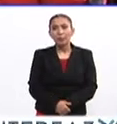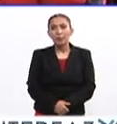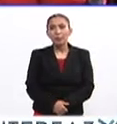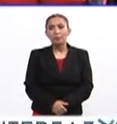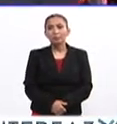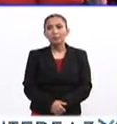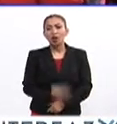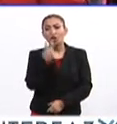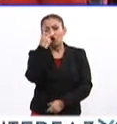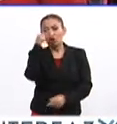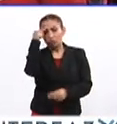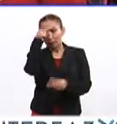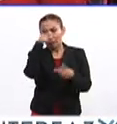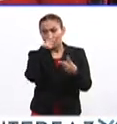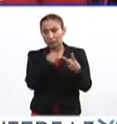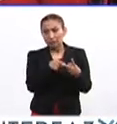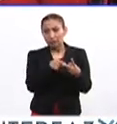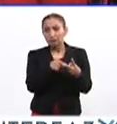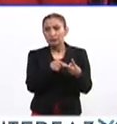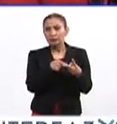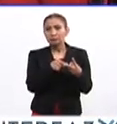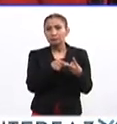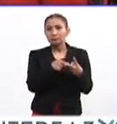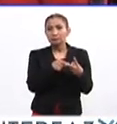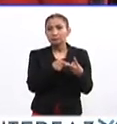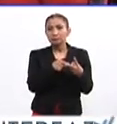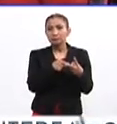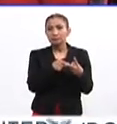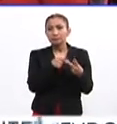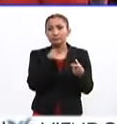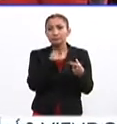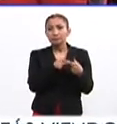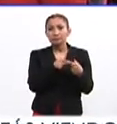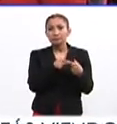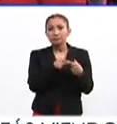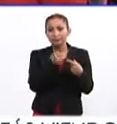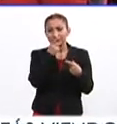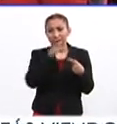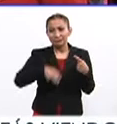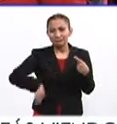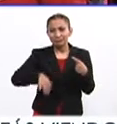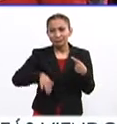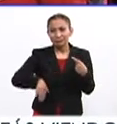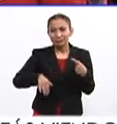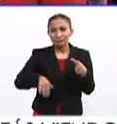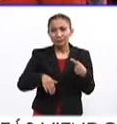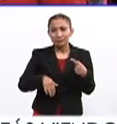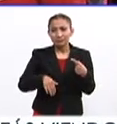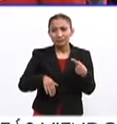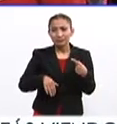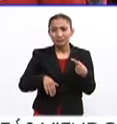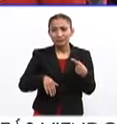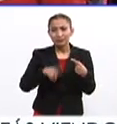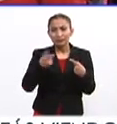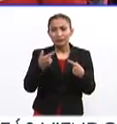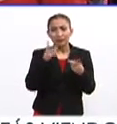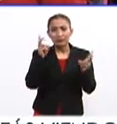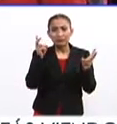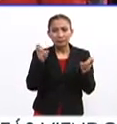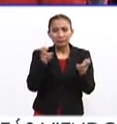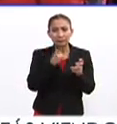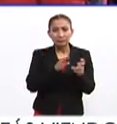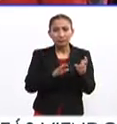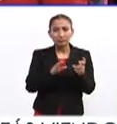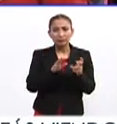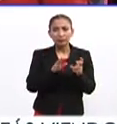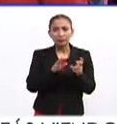dos objetivos de la orquesta. El primero es, como usted menciona, que sea una cuestión humana.